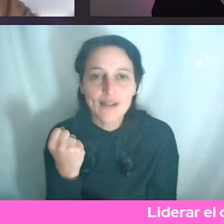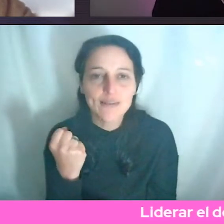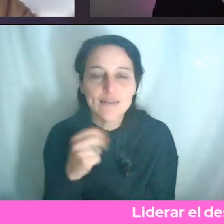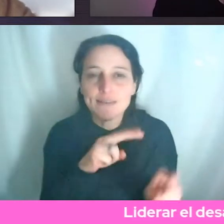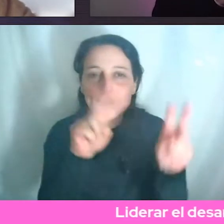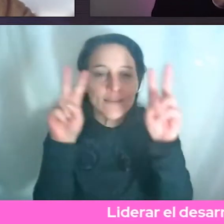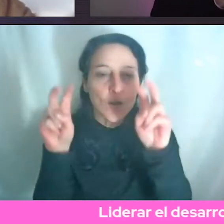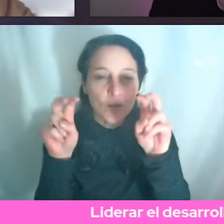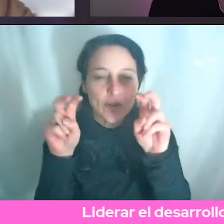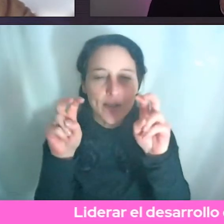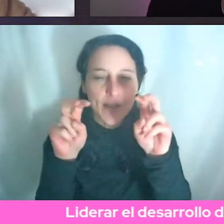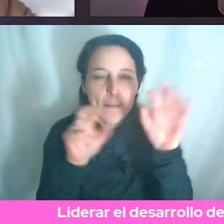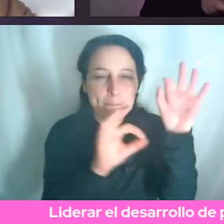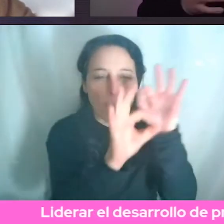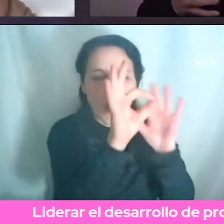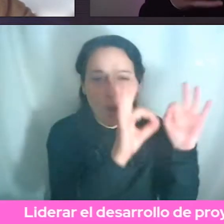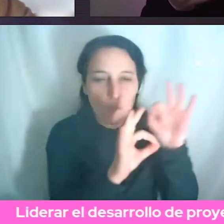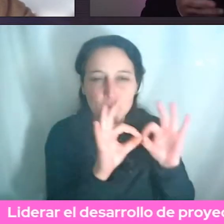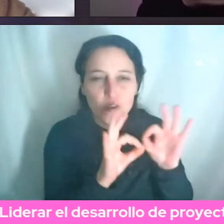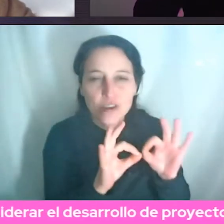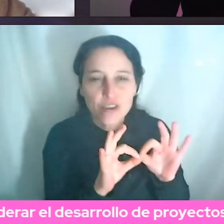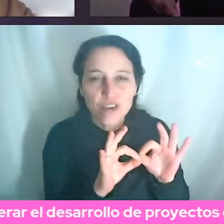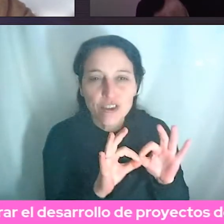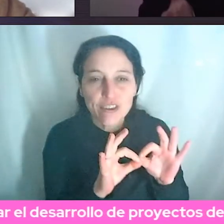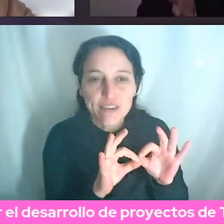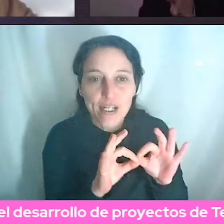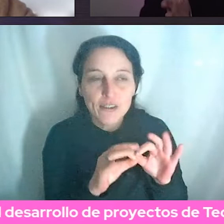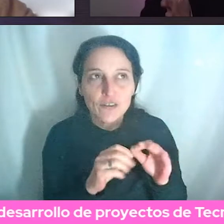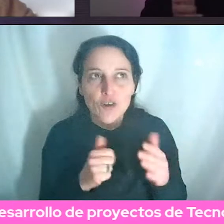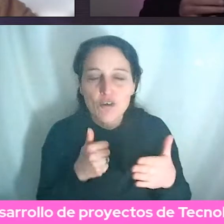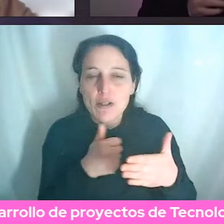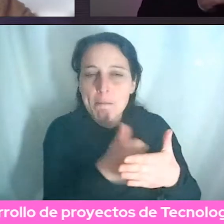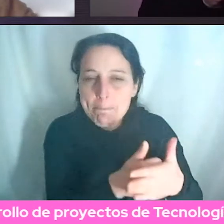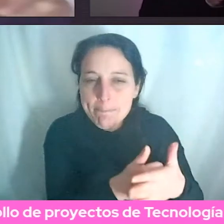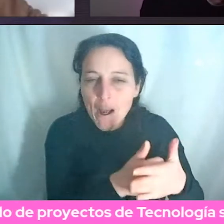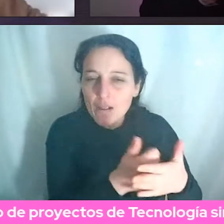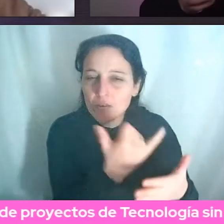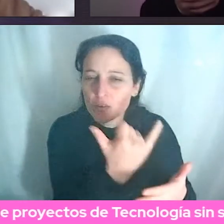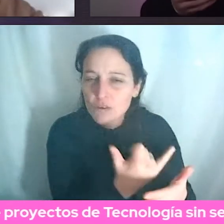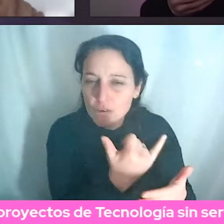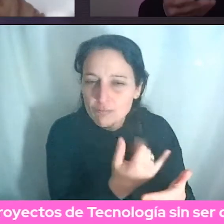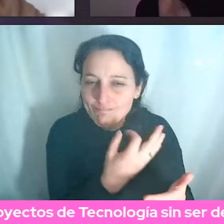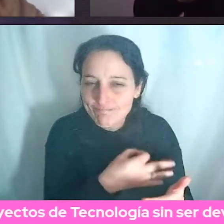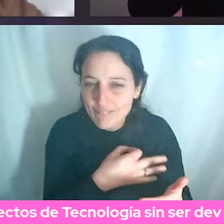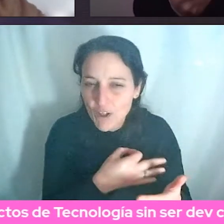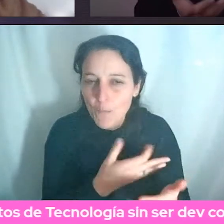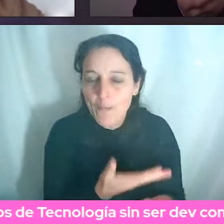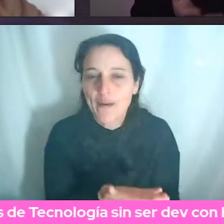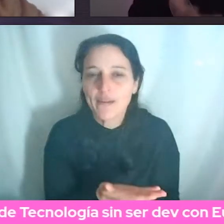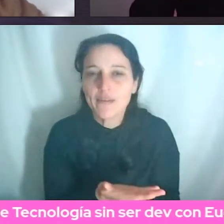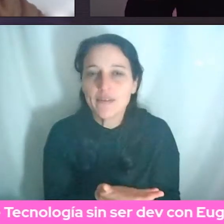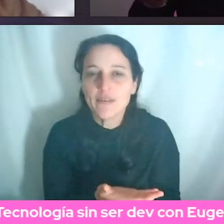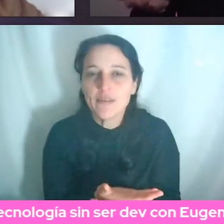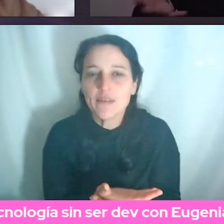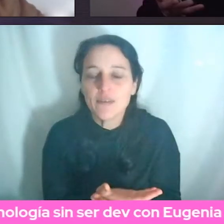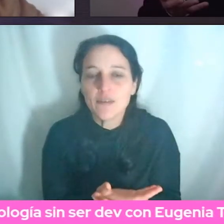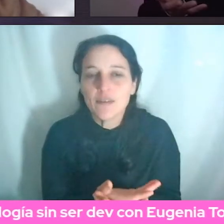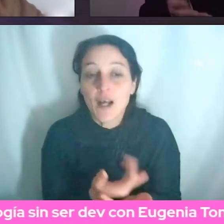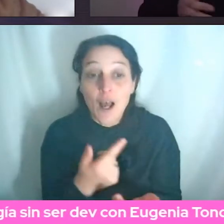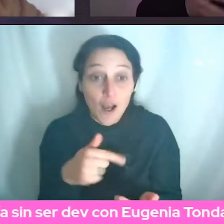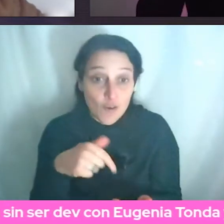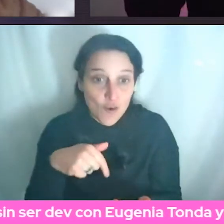en los proyectos cuando pretende tener impacto social, ¿sí? Y ahí es cuando, por ejemplo, nosotros desde Wingu lo que hacemos